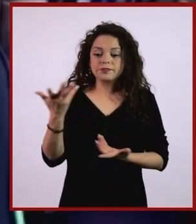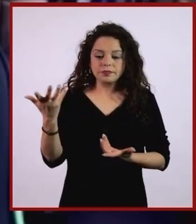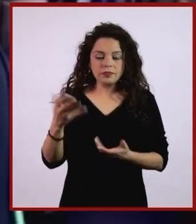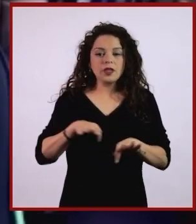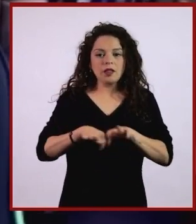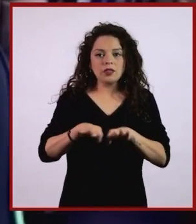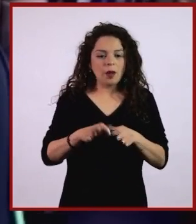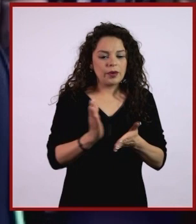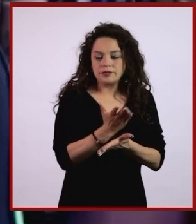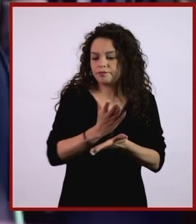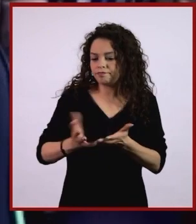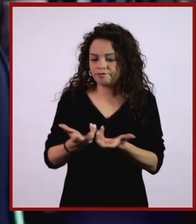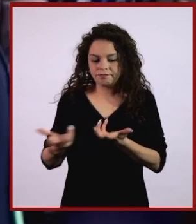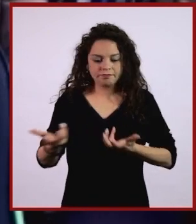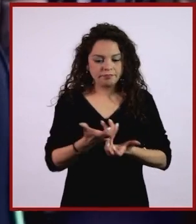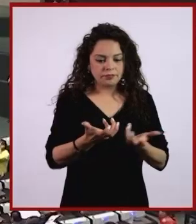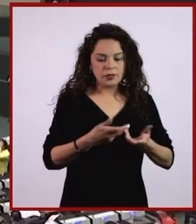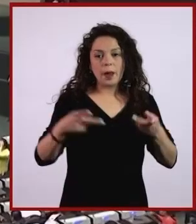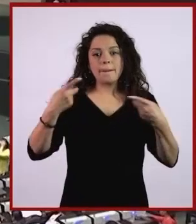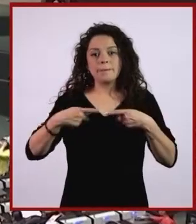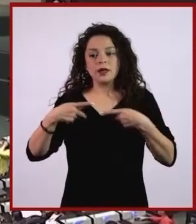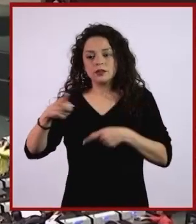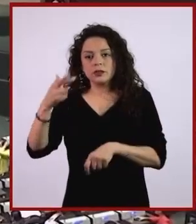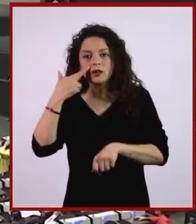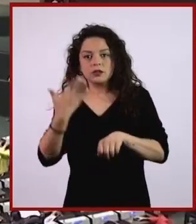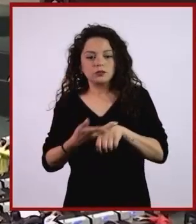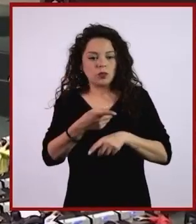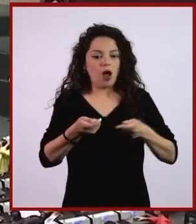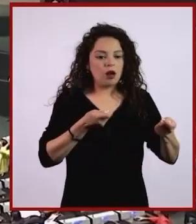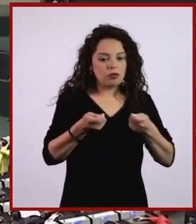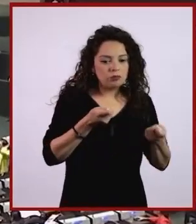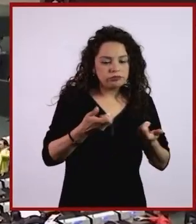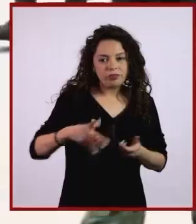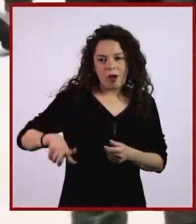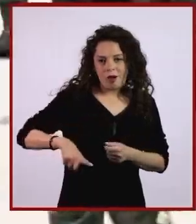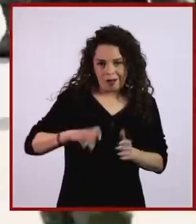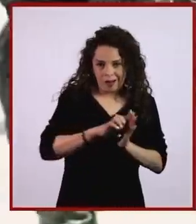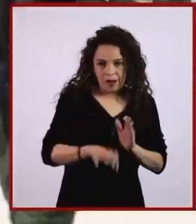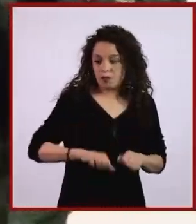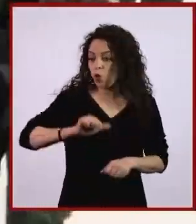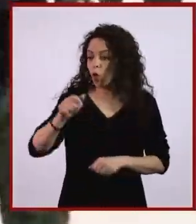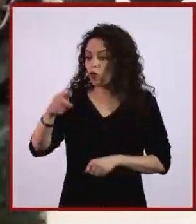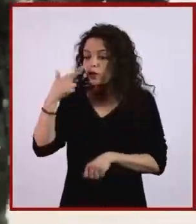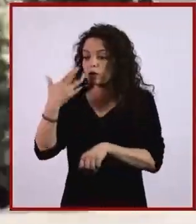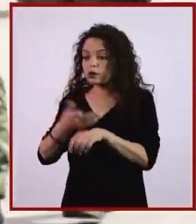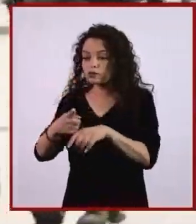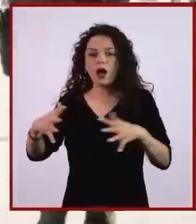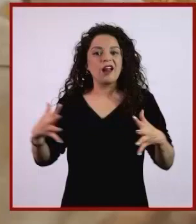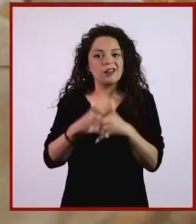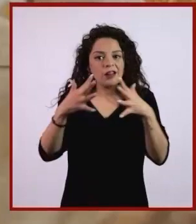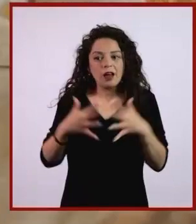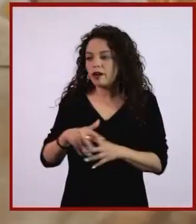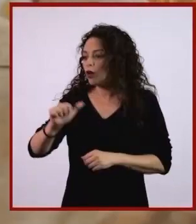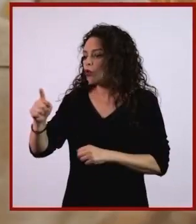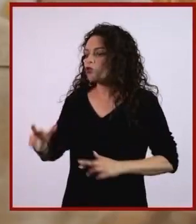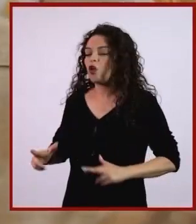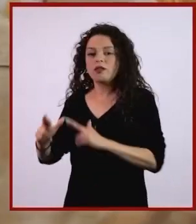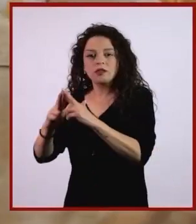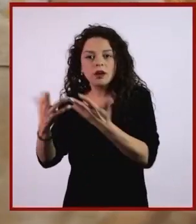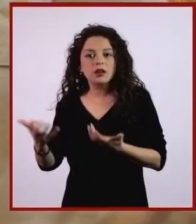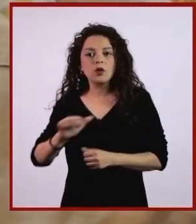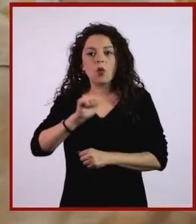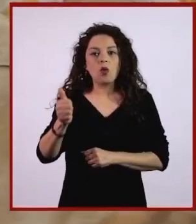se basaban en la división del trabajo, en que había personas que se encargaban, por ejemplo, de gobernar, otras personas que se encargaban de la guerra, otras personas que se encargaban